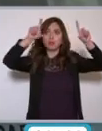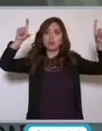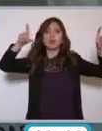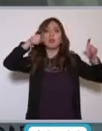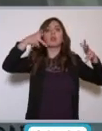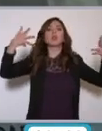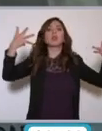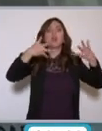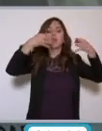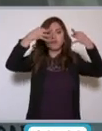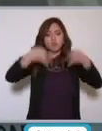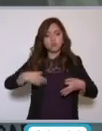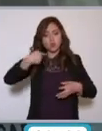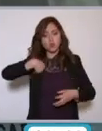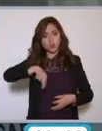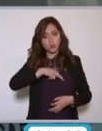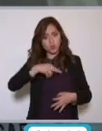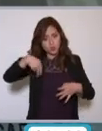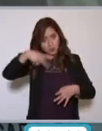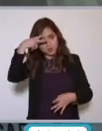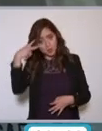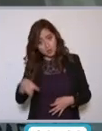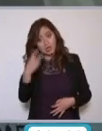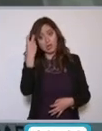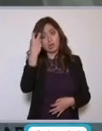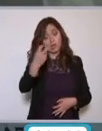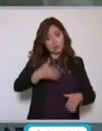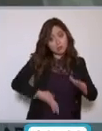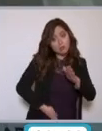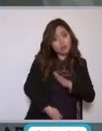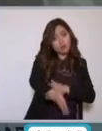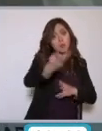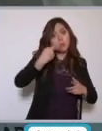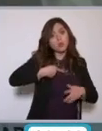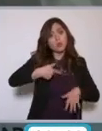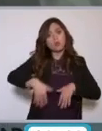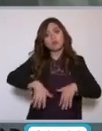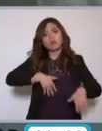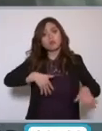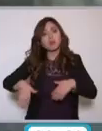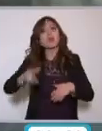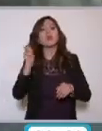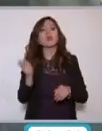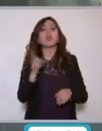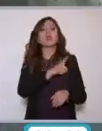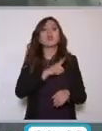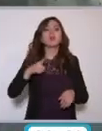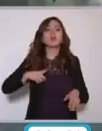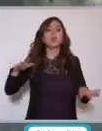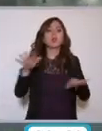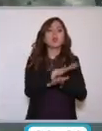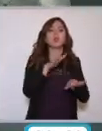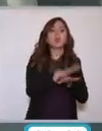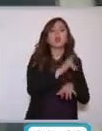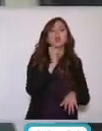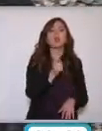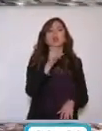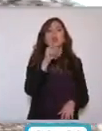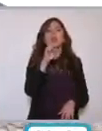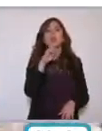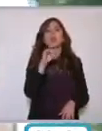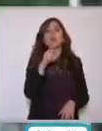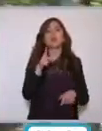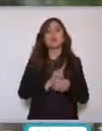creadores de nuestra nacionalidad. Por ese camino los mexicanos transitamos perfeccionando nuestro sistema democrático cada